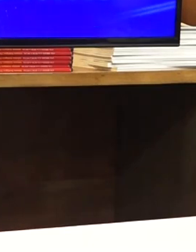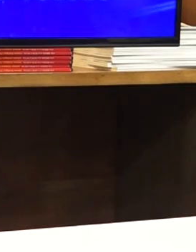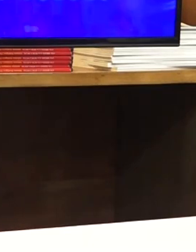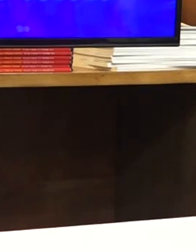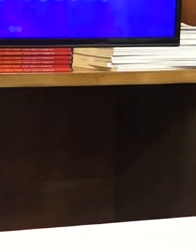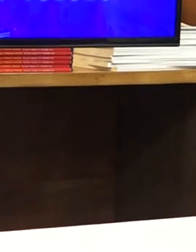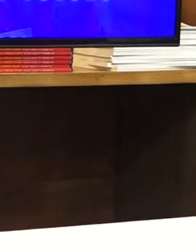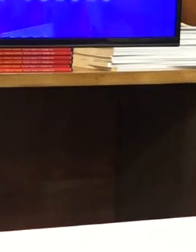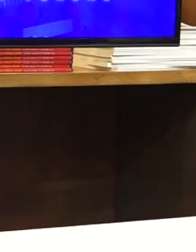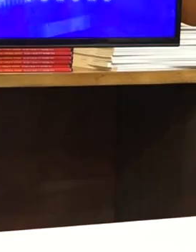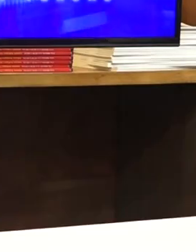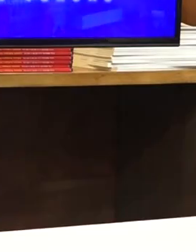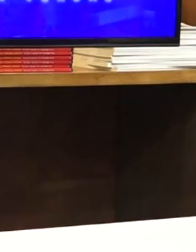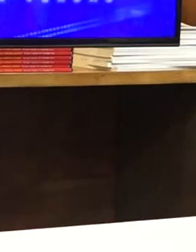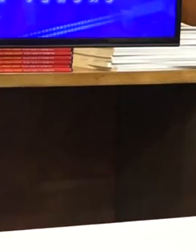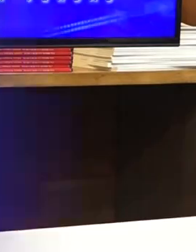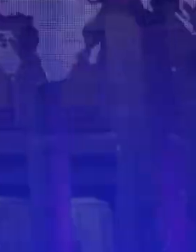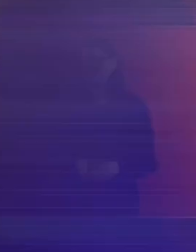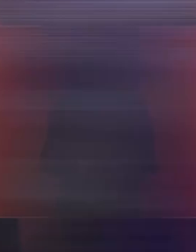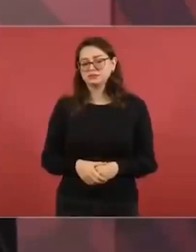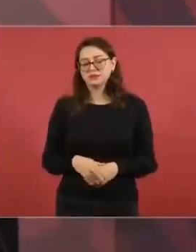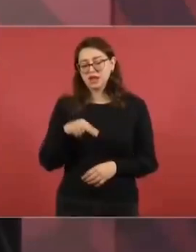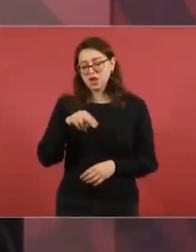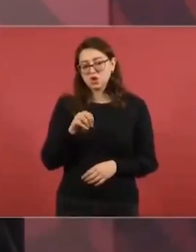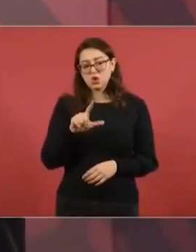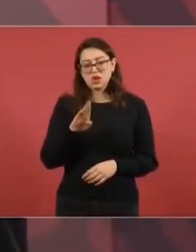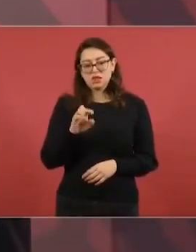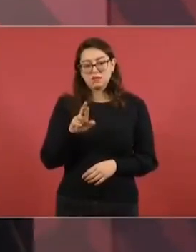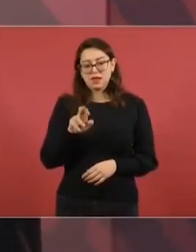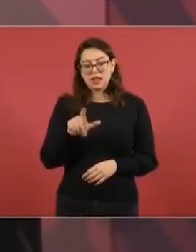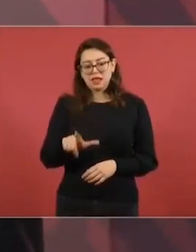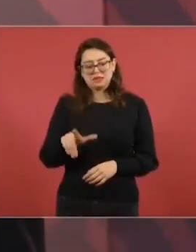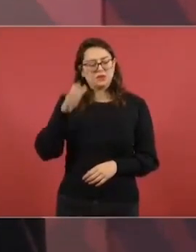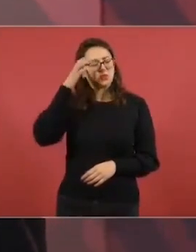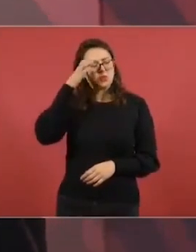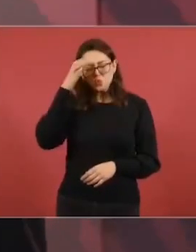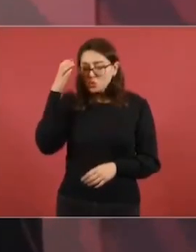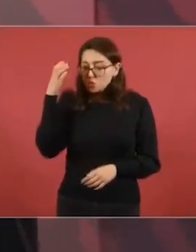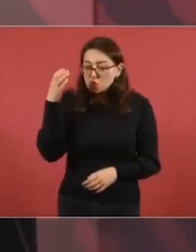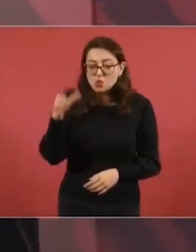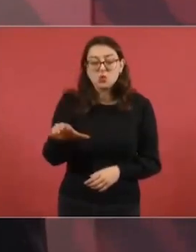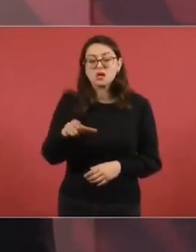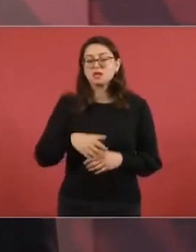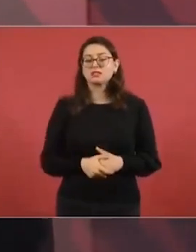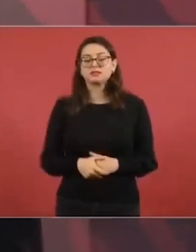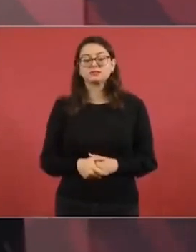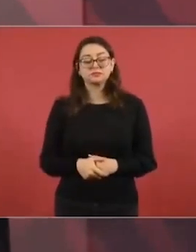que quiere el presidente? Estas son sus preguntas. Ahora que viene Zedillo, me